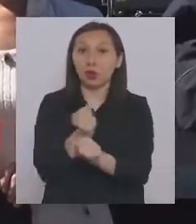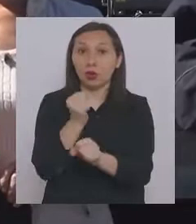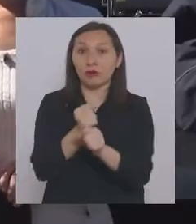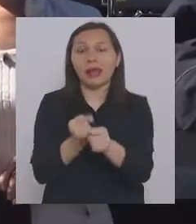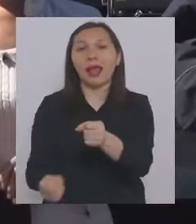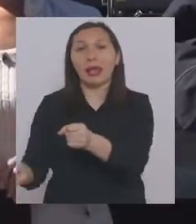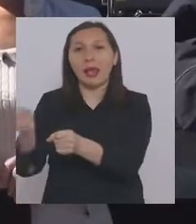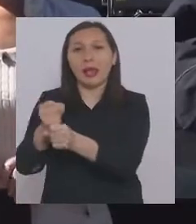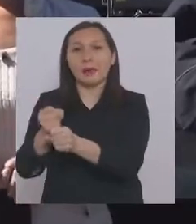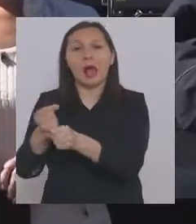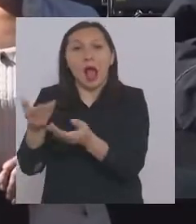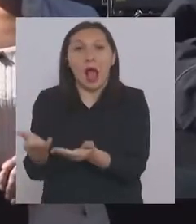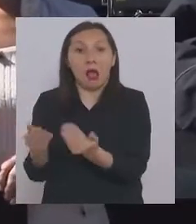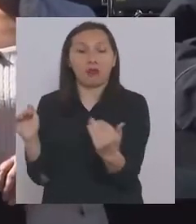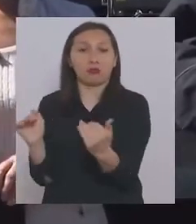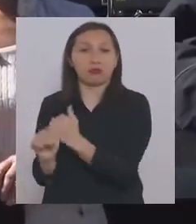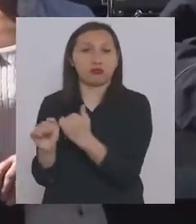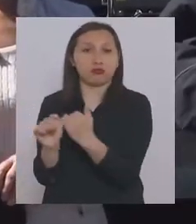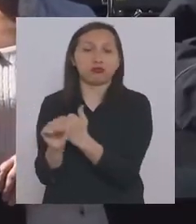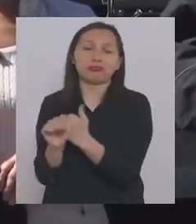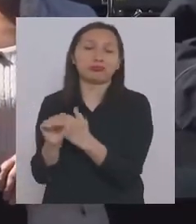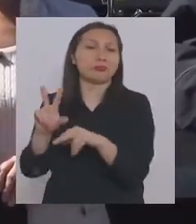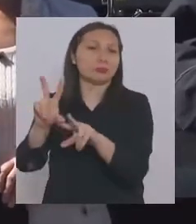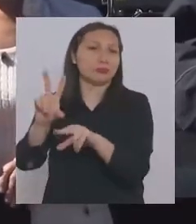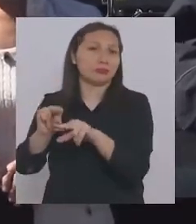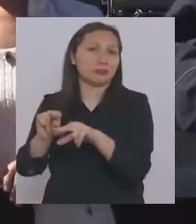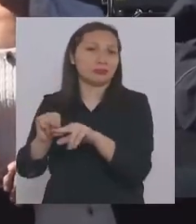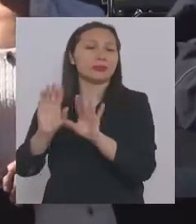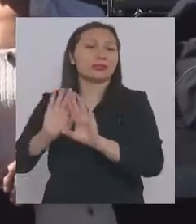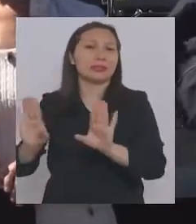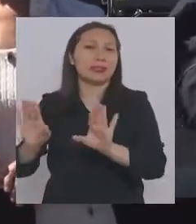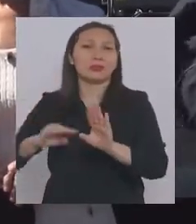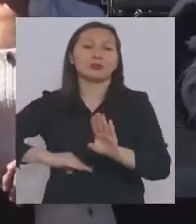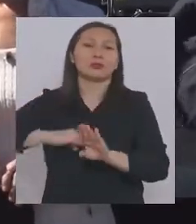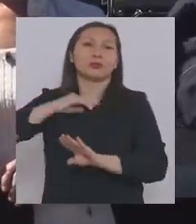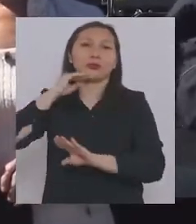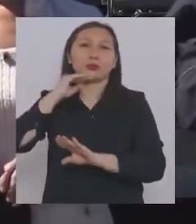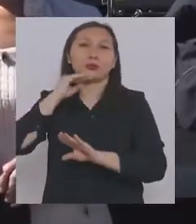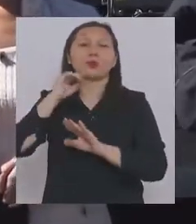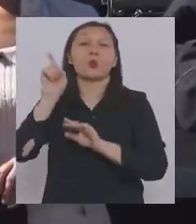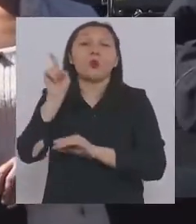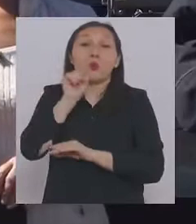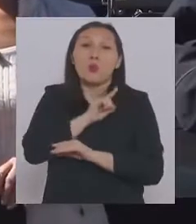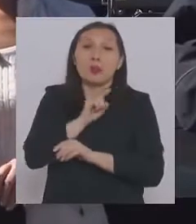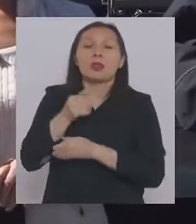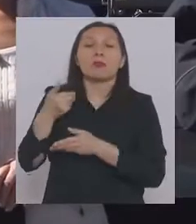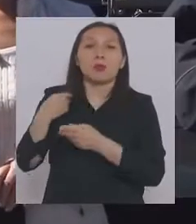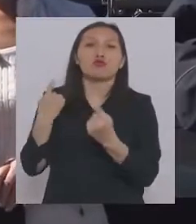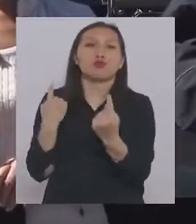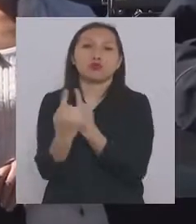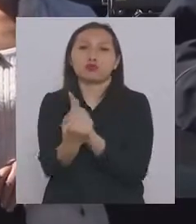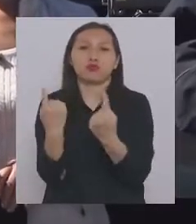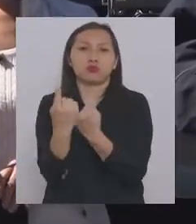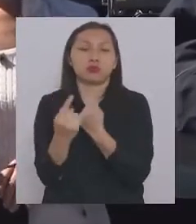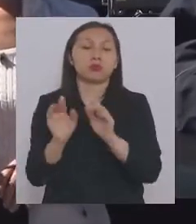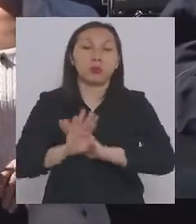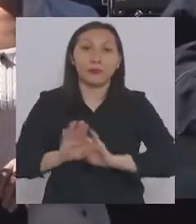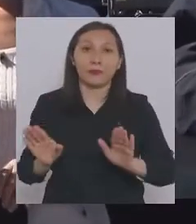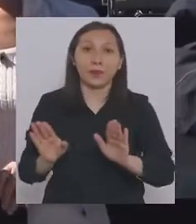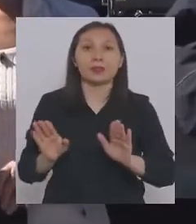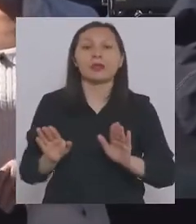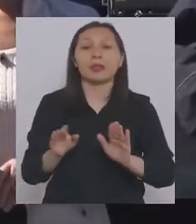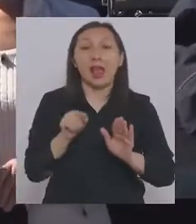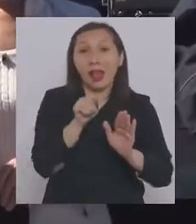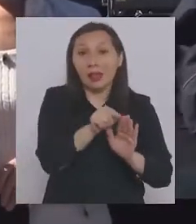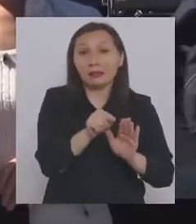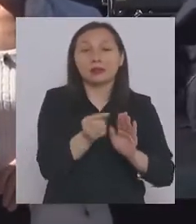el actual viaducto, que ya cumplió su vida útil y que está prestando sus últimos servicios. Y de esta manera vamos